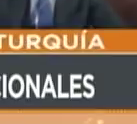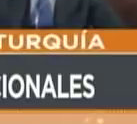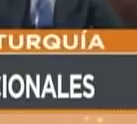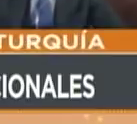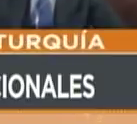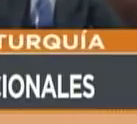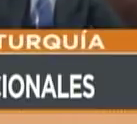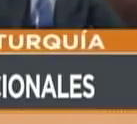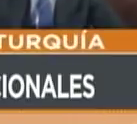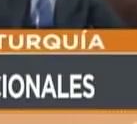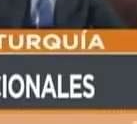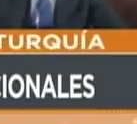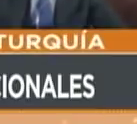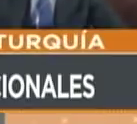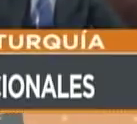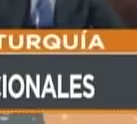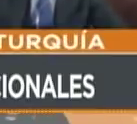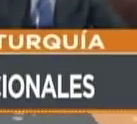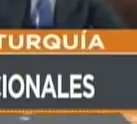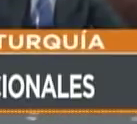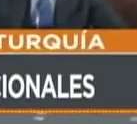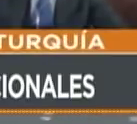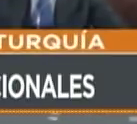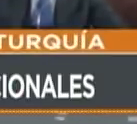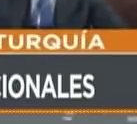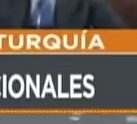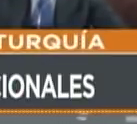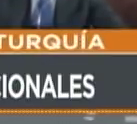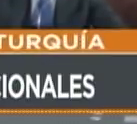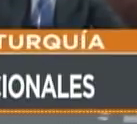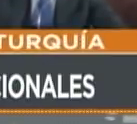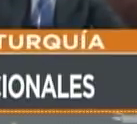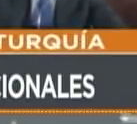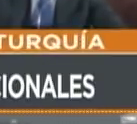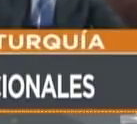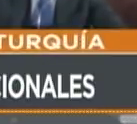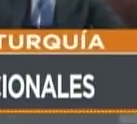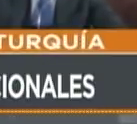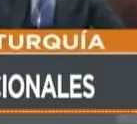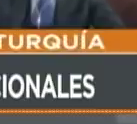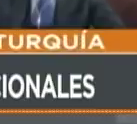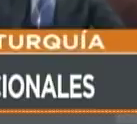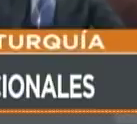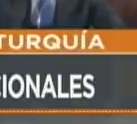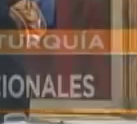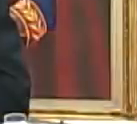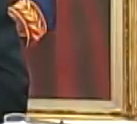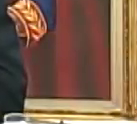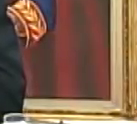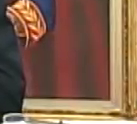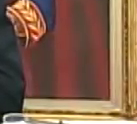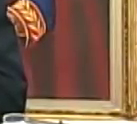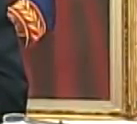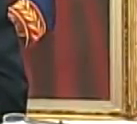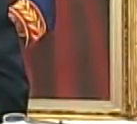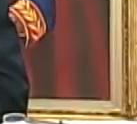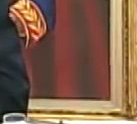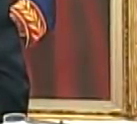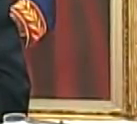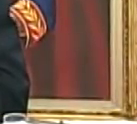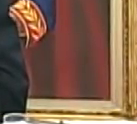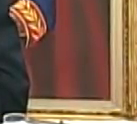Papa son buenas, de respeto. Yo respeto la ética del Papa, el espíritu del